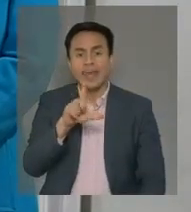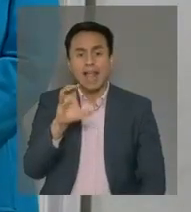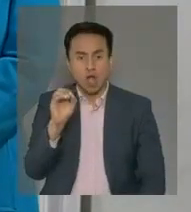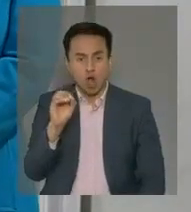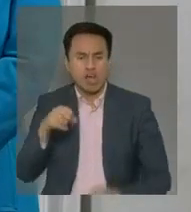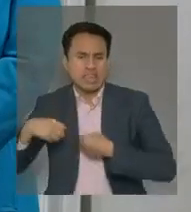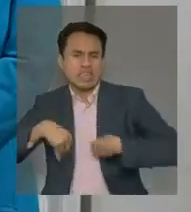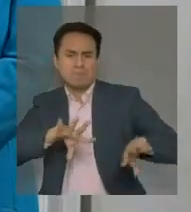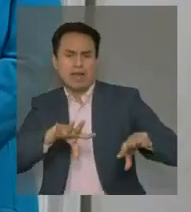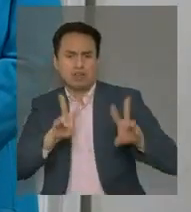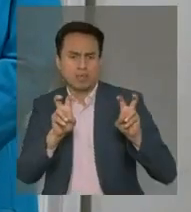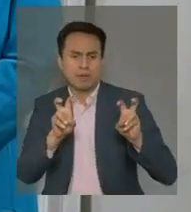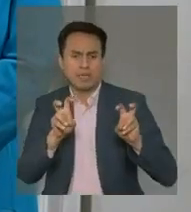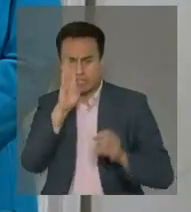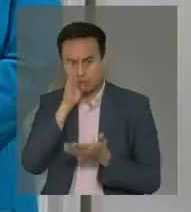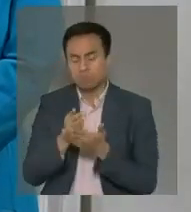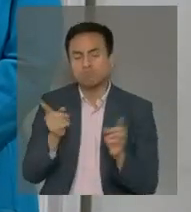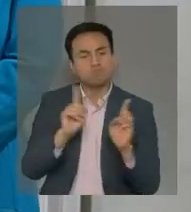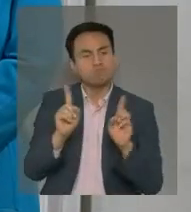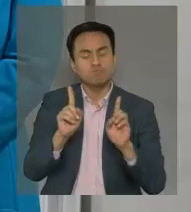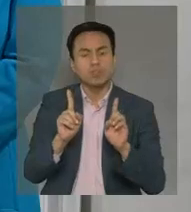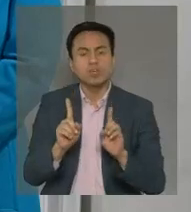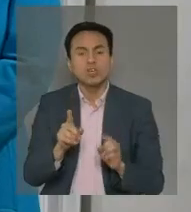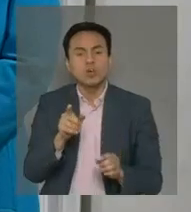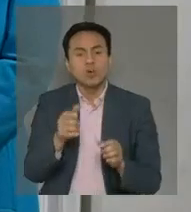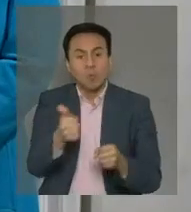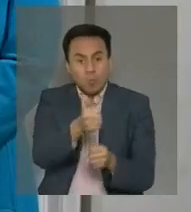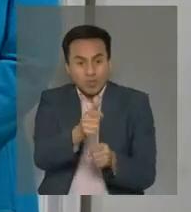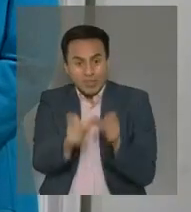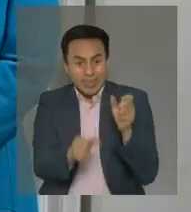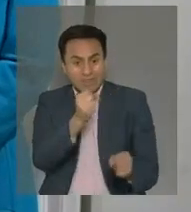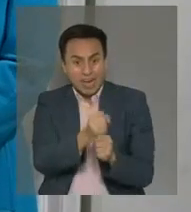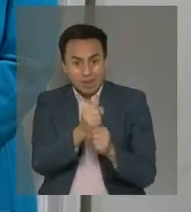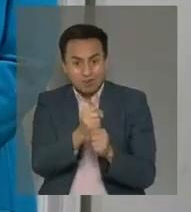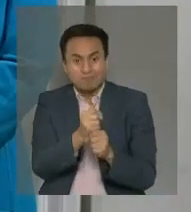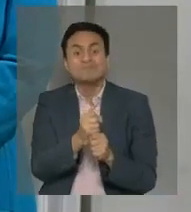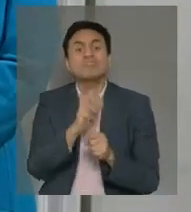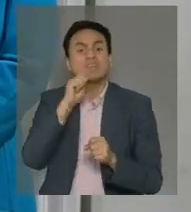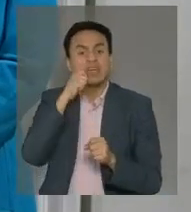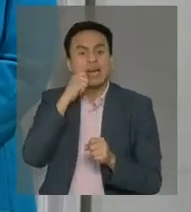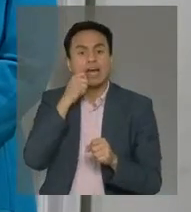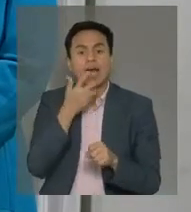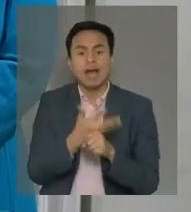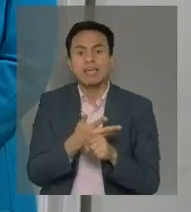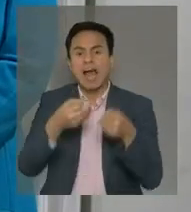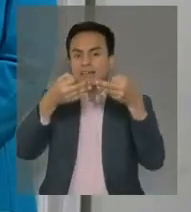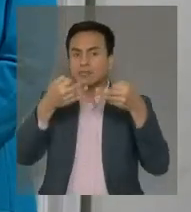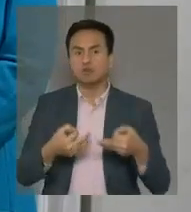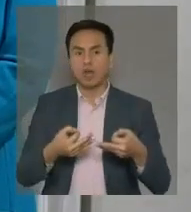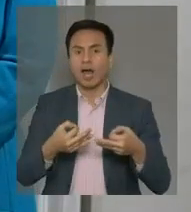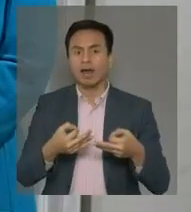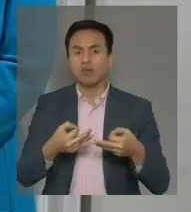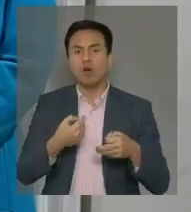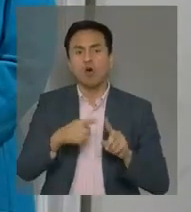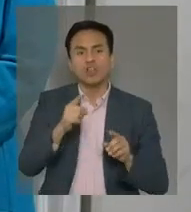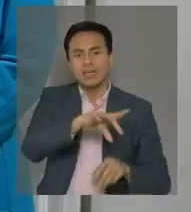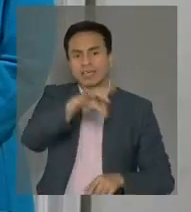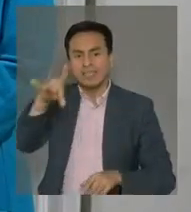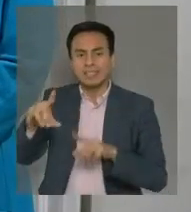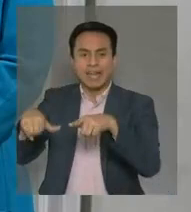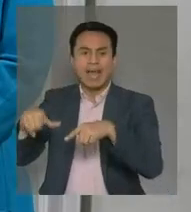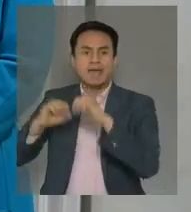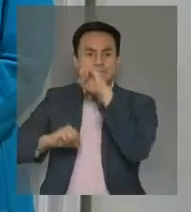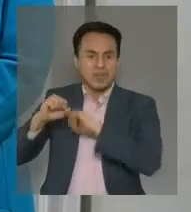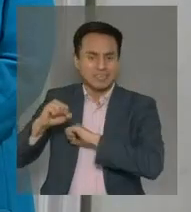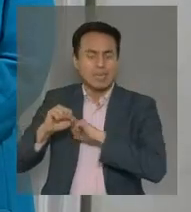desamparado producto de esta decisión sus puestos de trabajo para ser más específicos están asegurados en otras divisiones de la empresa